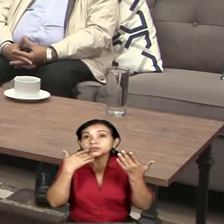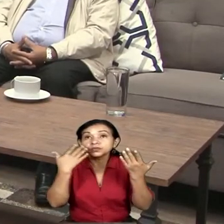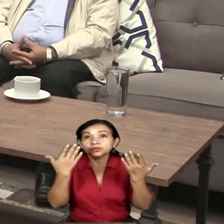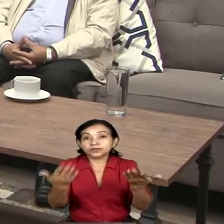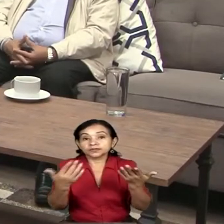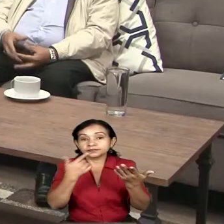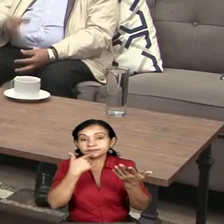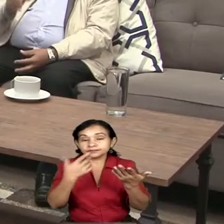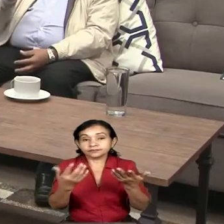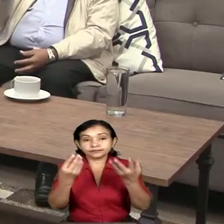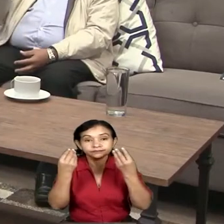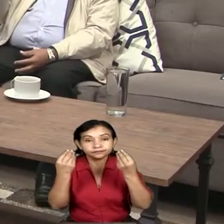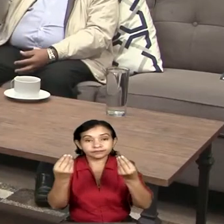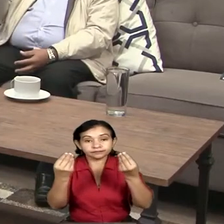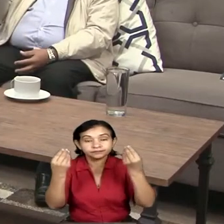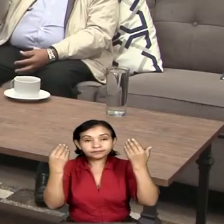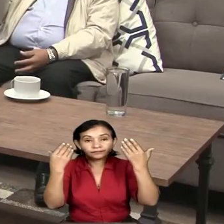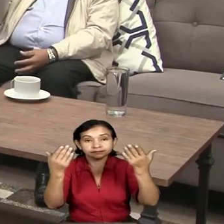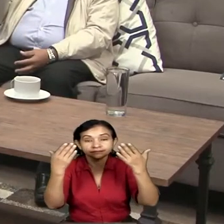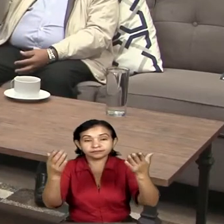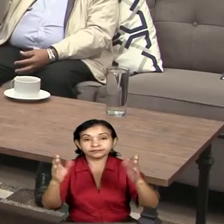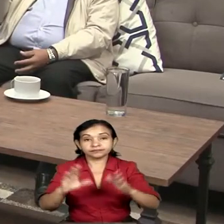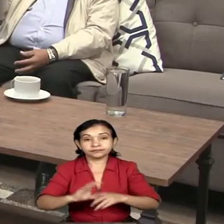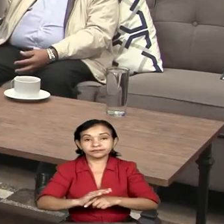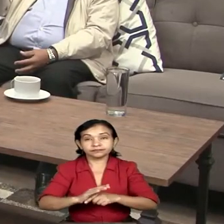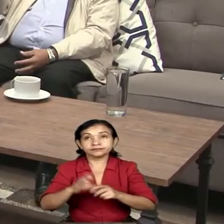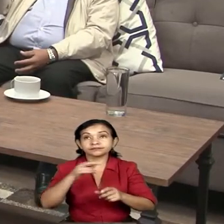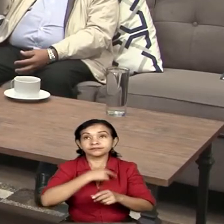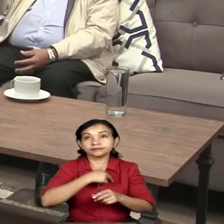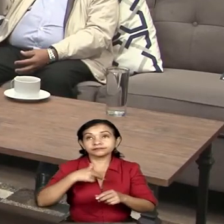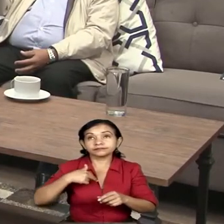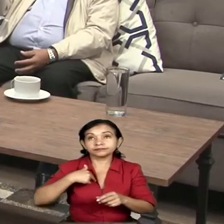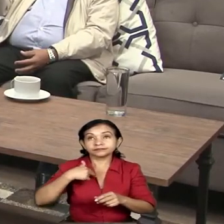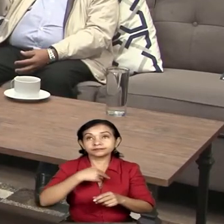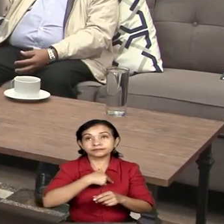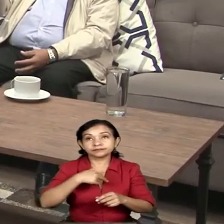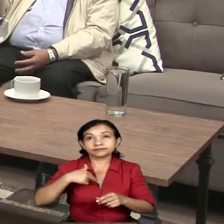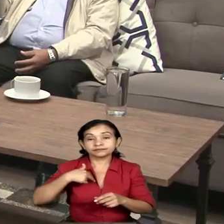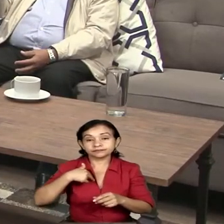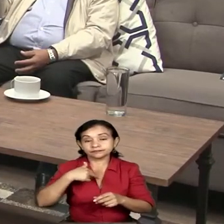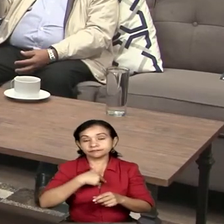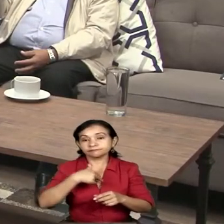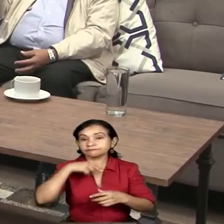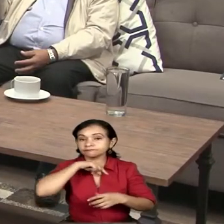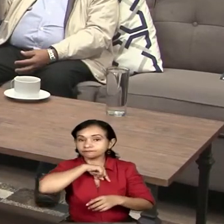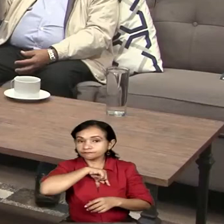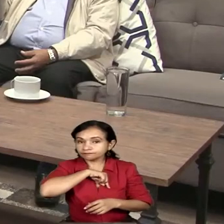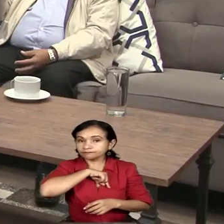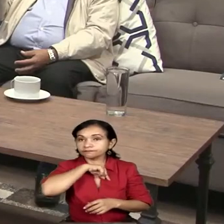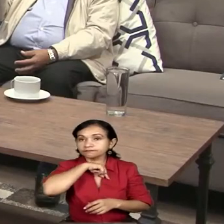porque hay cosas que te van grabando en el subconsciente